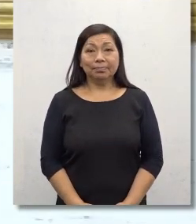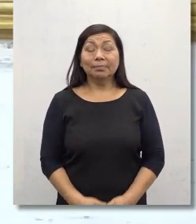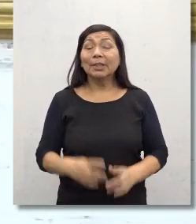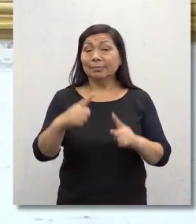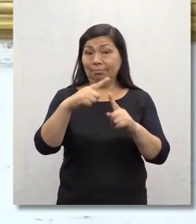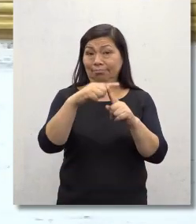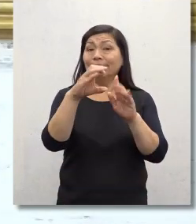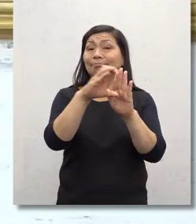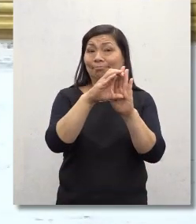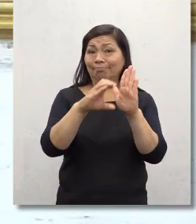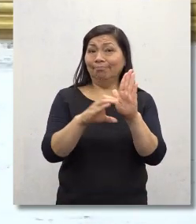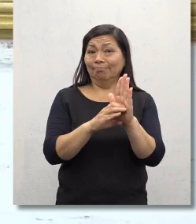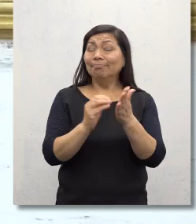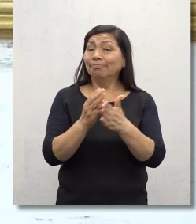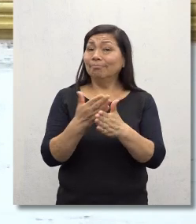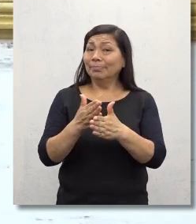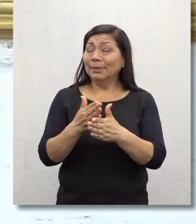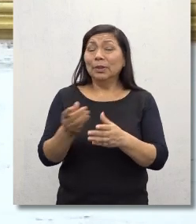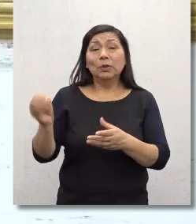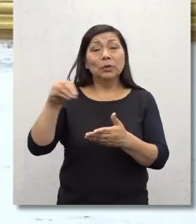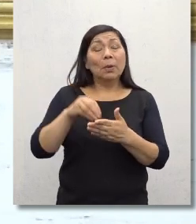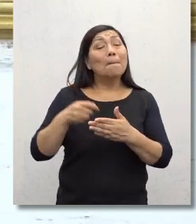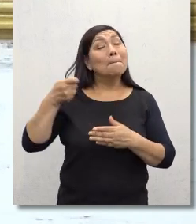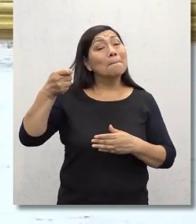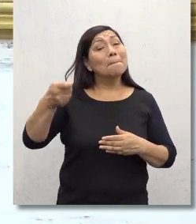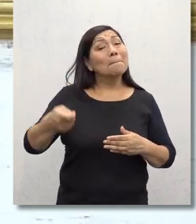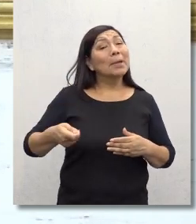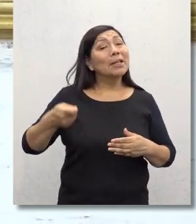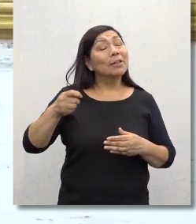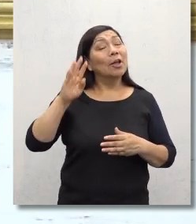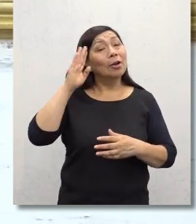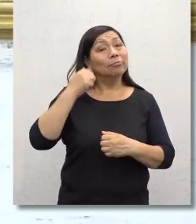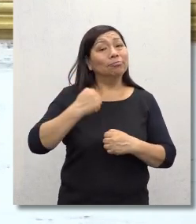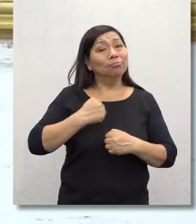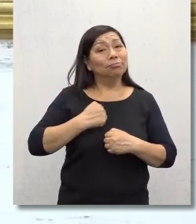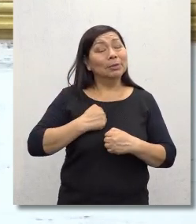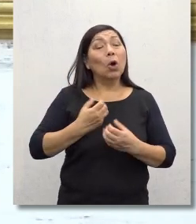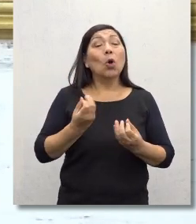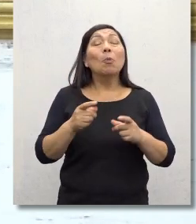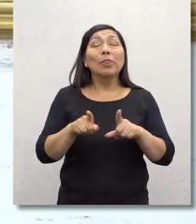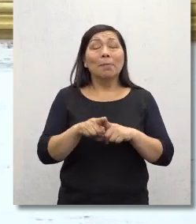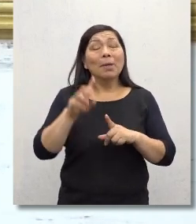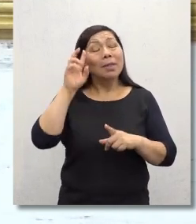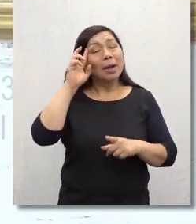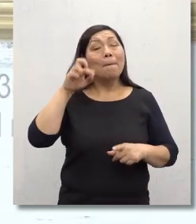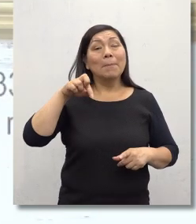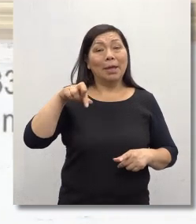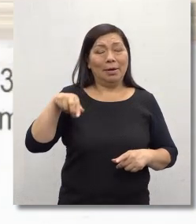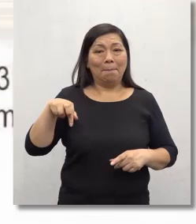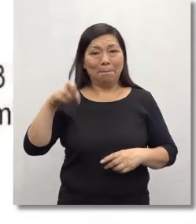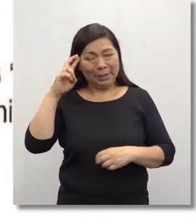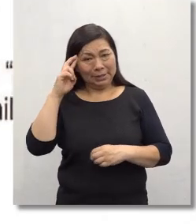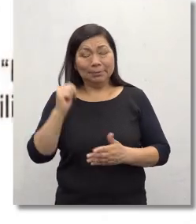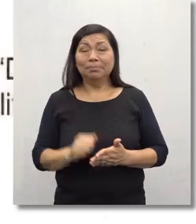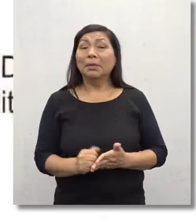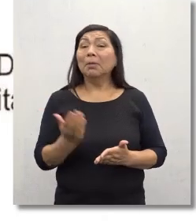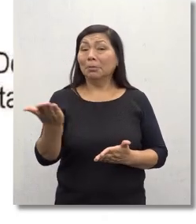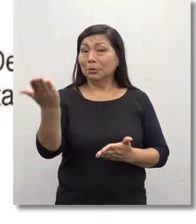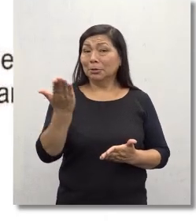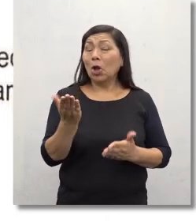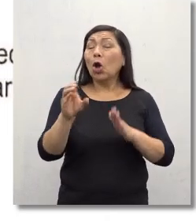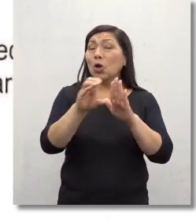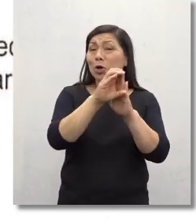TC declaró fundar en parte demanda sobre pensiones de las Fuerzas Armadas y policiales. La demanda